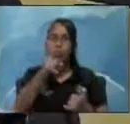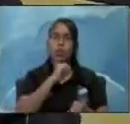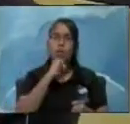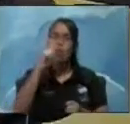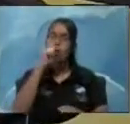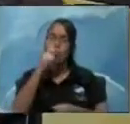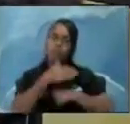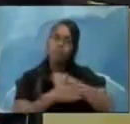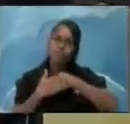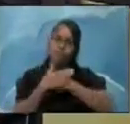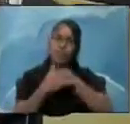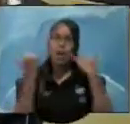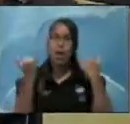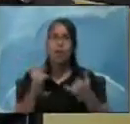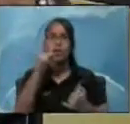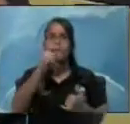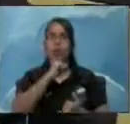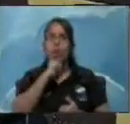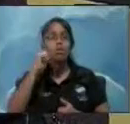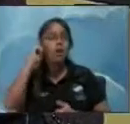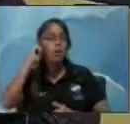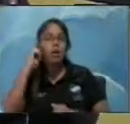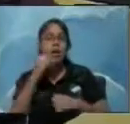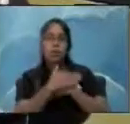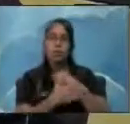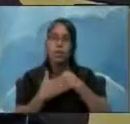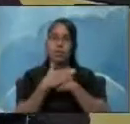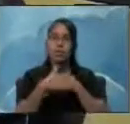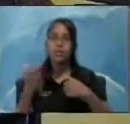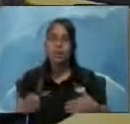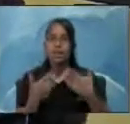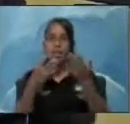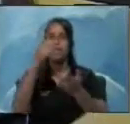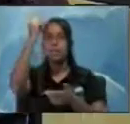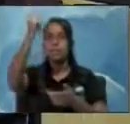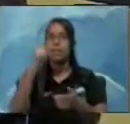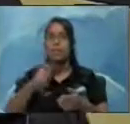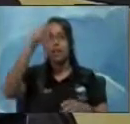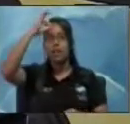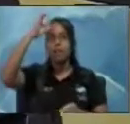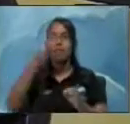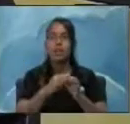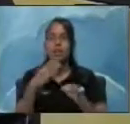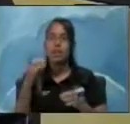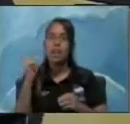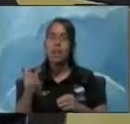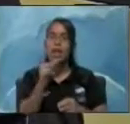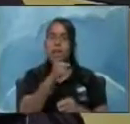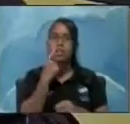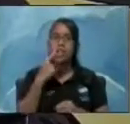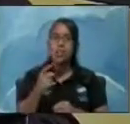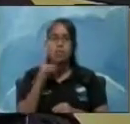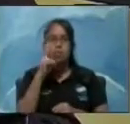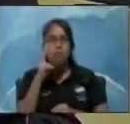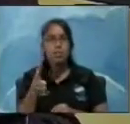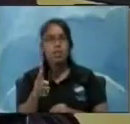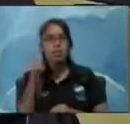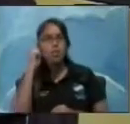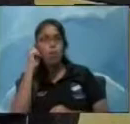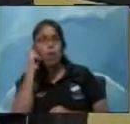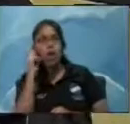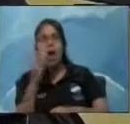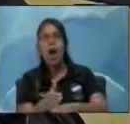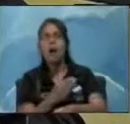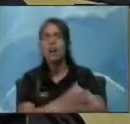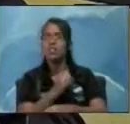piadoso ahora Usted es una mujer piadosa que da testimonio de la fe y que la gente dice Oye mira María María antes era